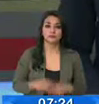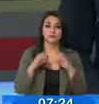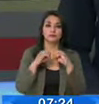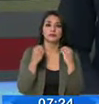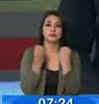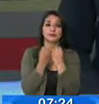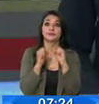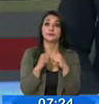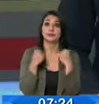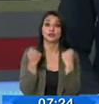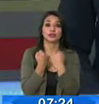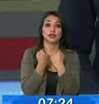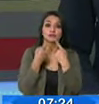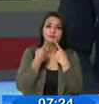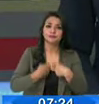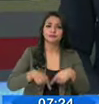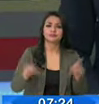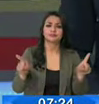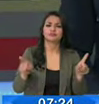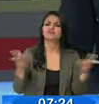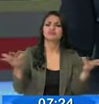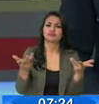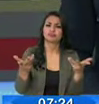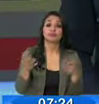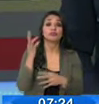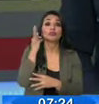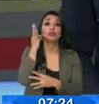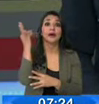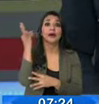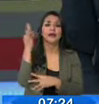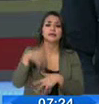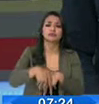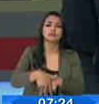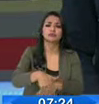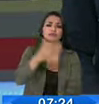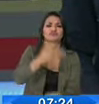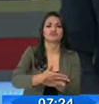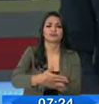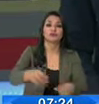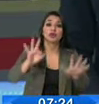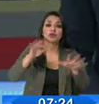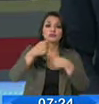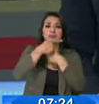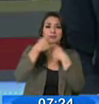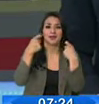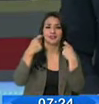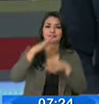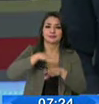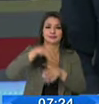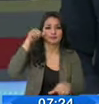Organizaciones sociales convocaron a una paralización de mujeres para este 8 de marzo. Esto en